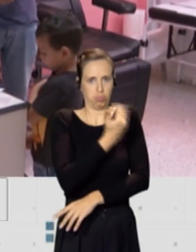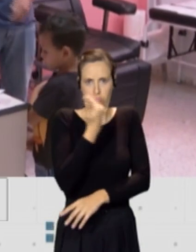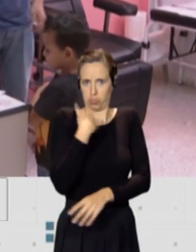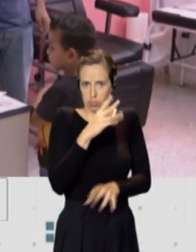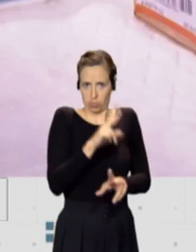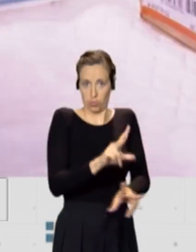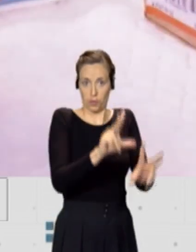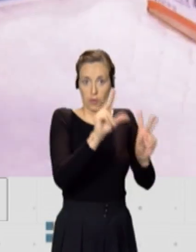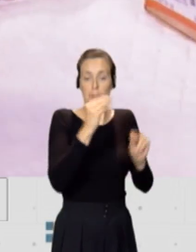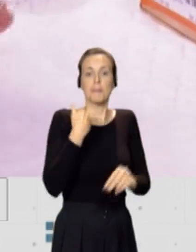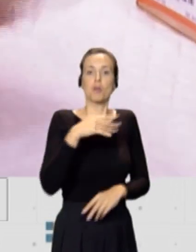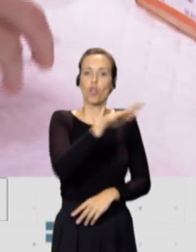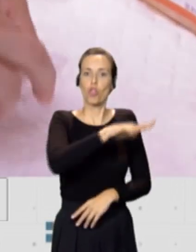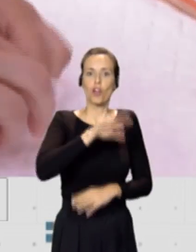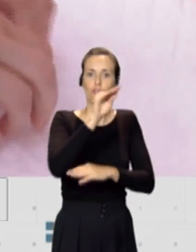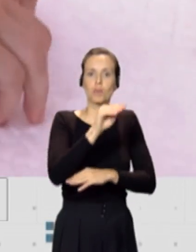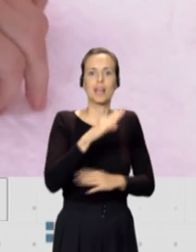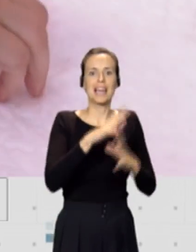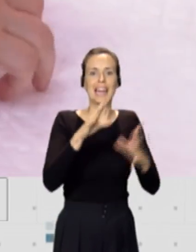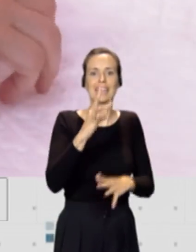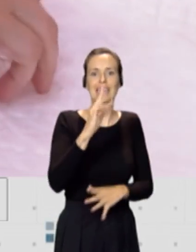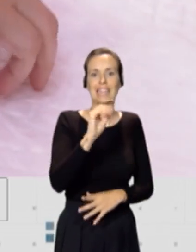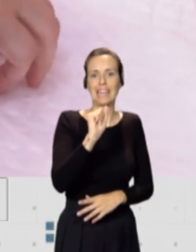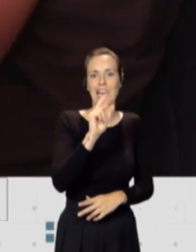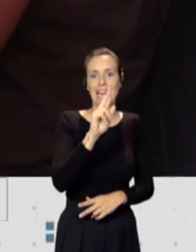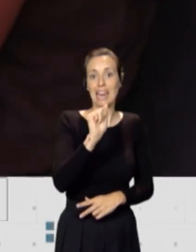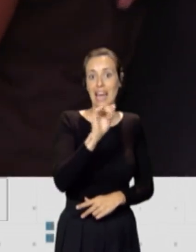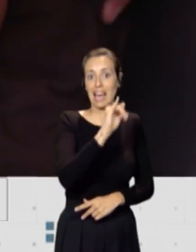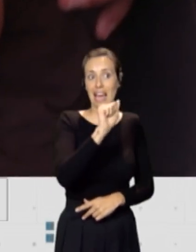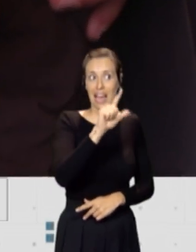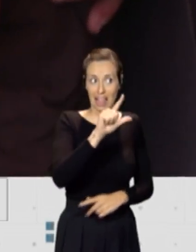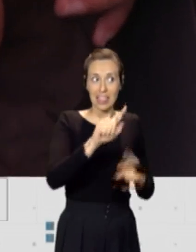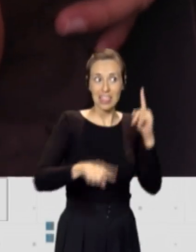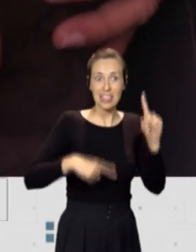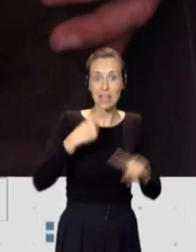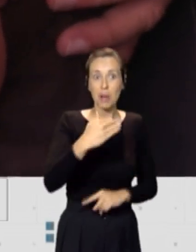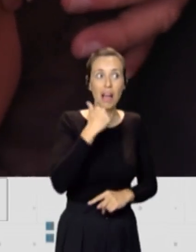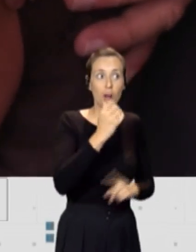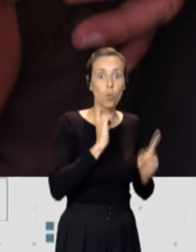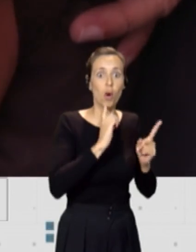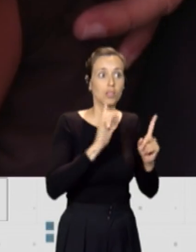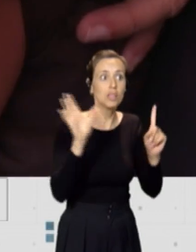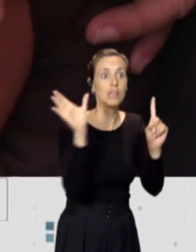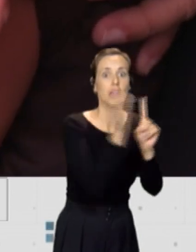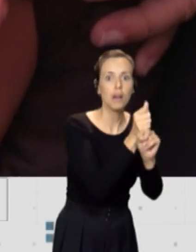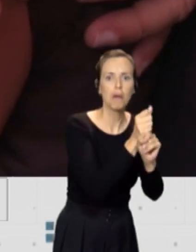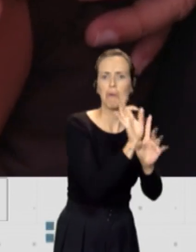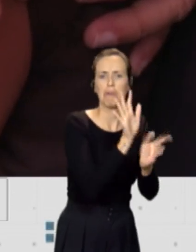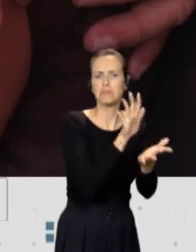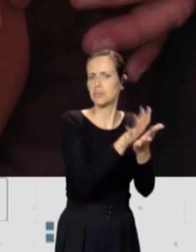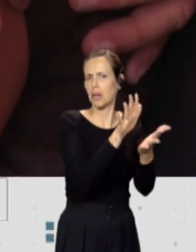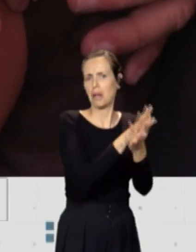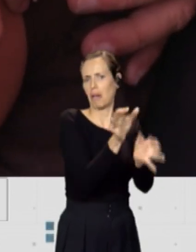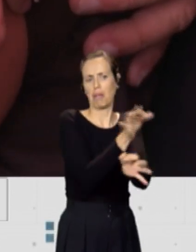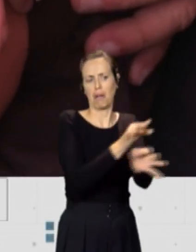que se ha activado en Gran Tarajal, en Fuerteventura, ¿han encontrado ustedes algún otro caso fuera de ese lugar o si puede haber tranquilidad en el resto